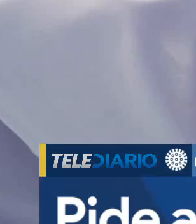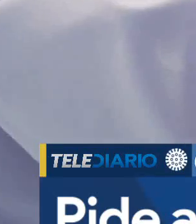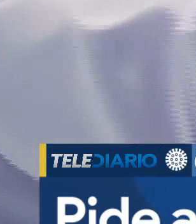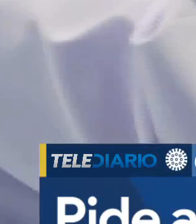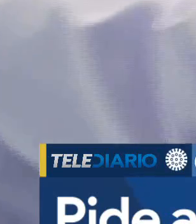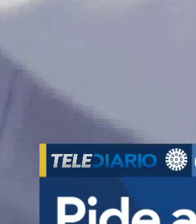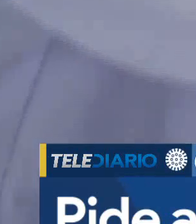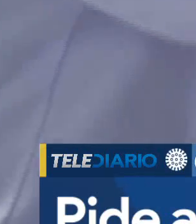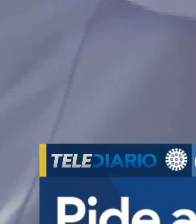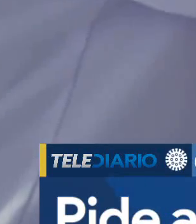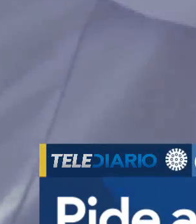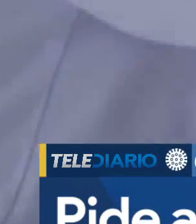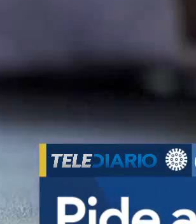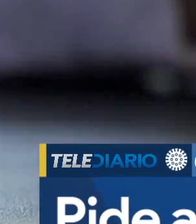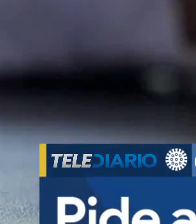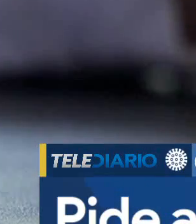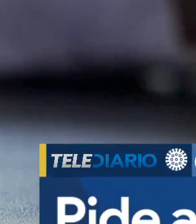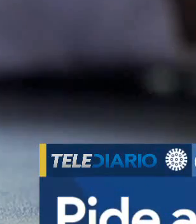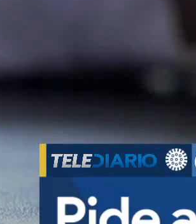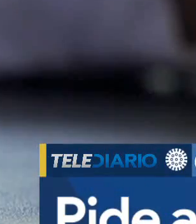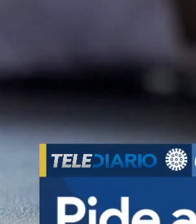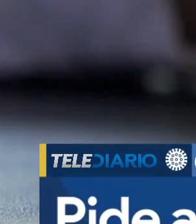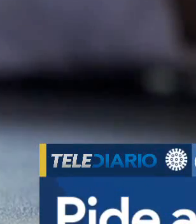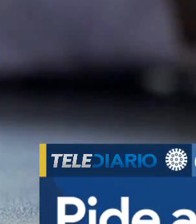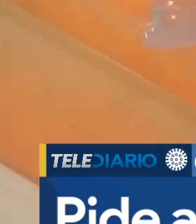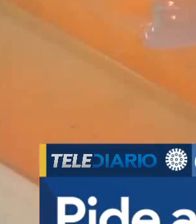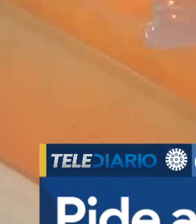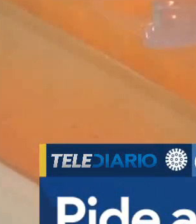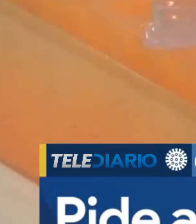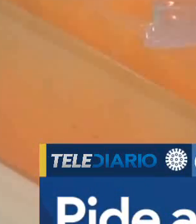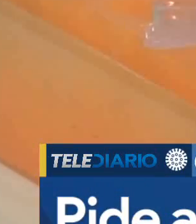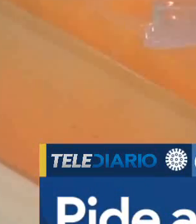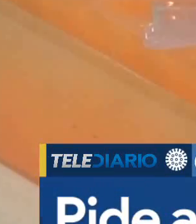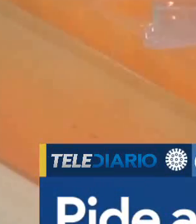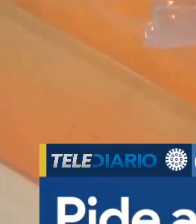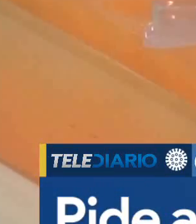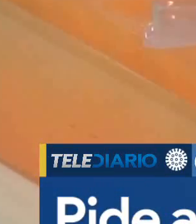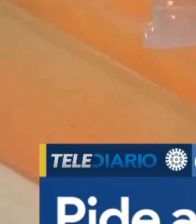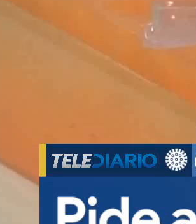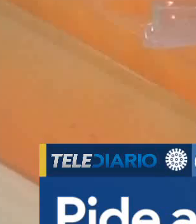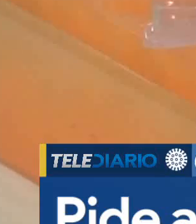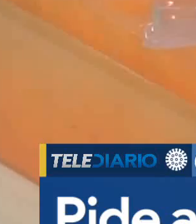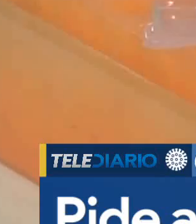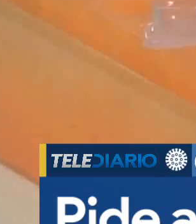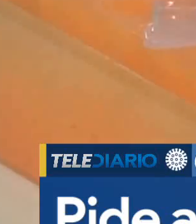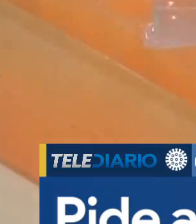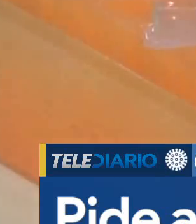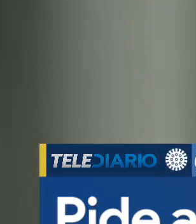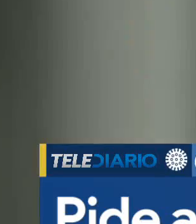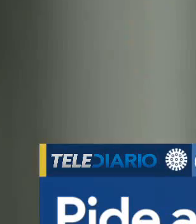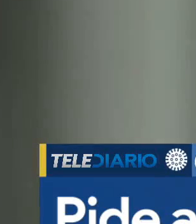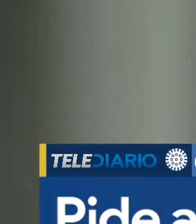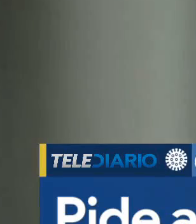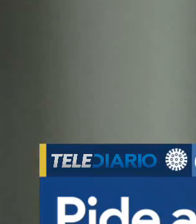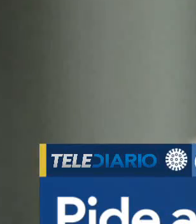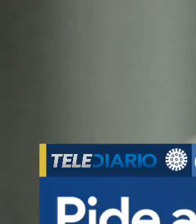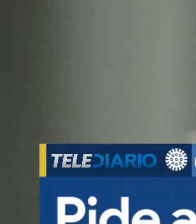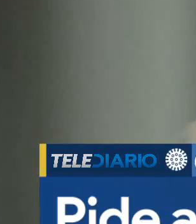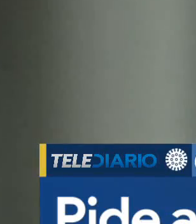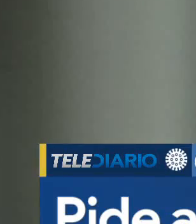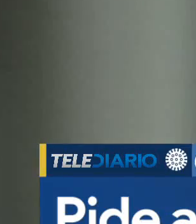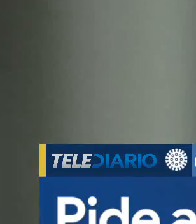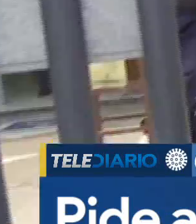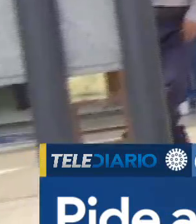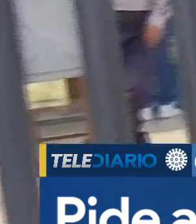no existe un déficit notorio en el estado en ese sentido, durante la rueda de prensa en el Palacio de Gobierno, el funcionario